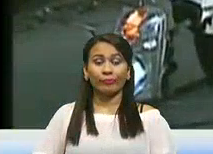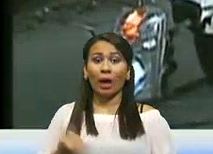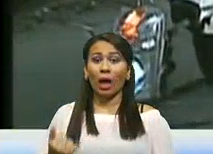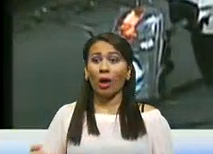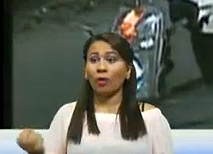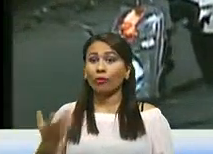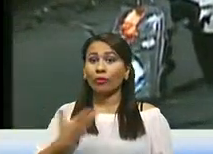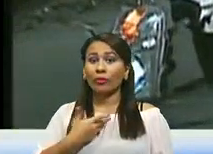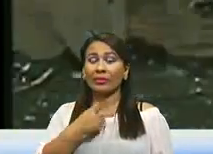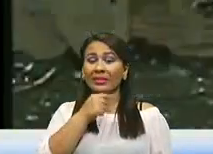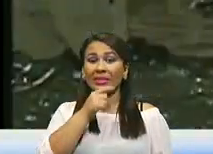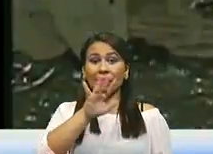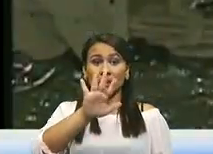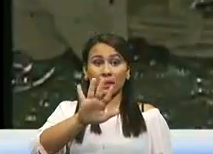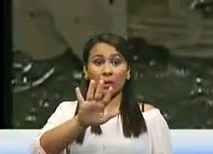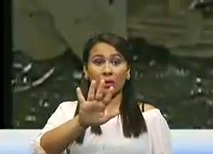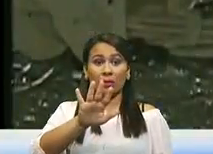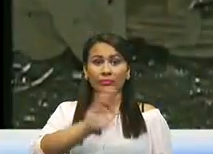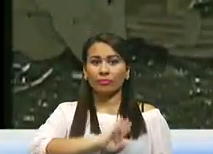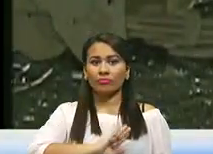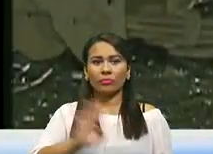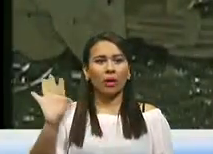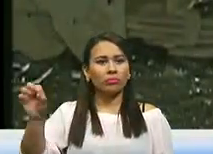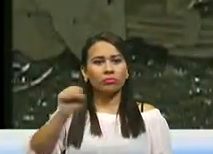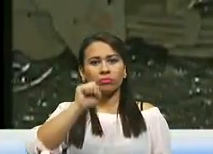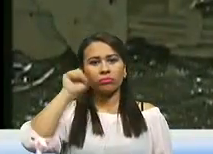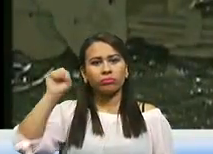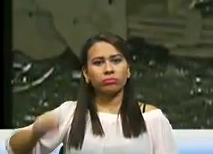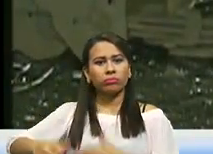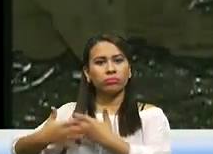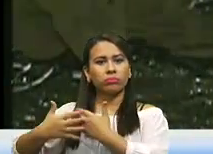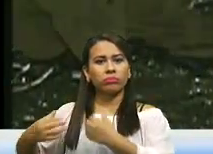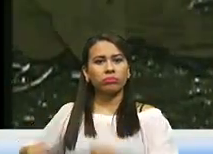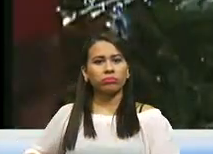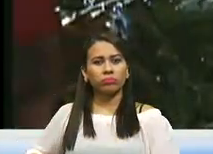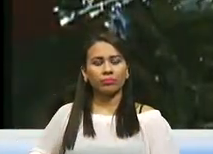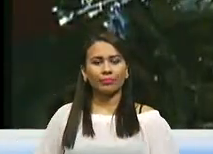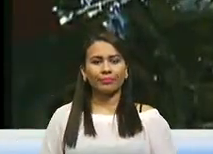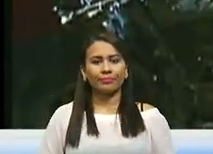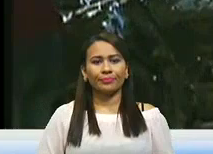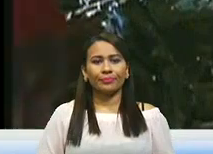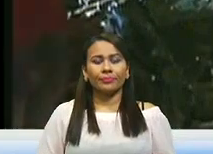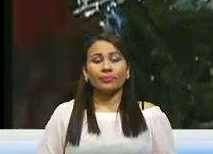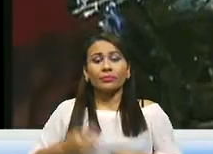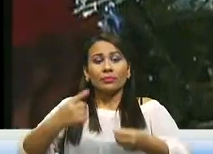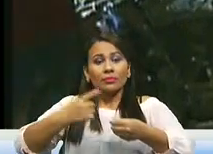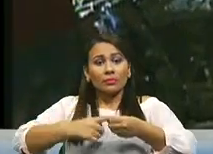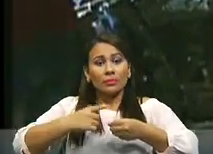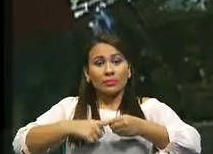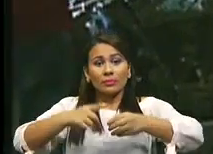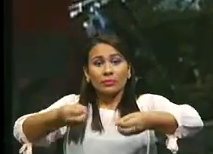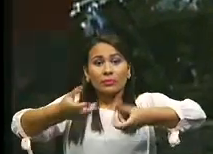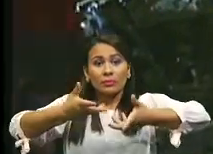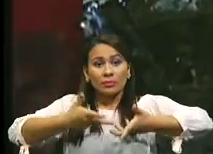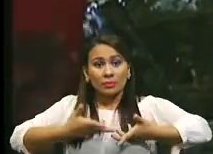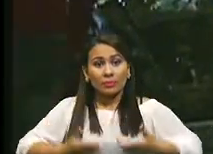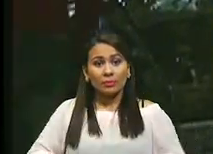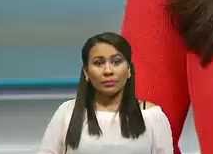año ubicaron a 5, quienes han sido puestos a órdenes de la autoridad competente. En Quito informó Iván